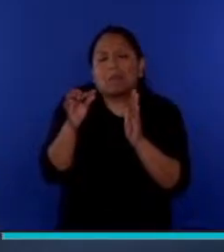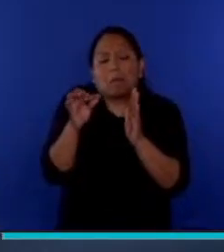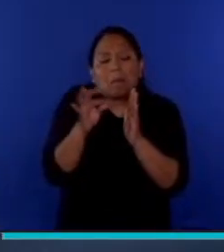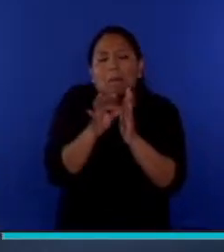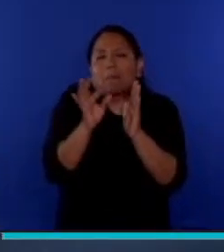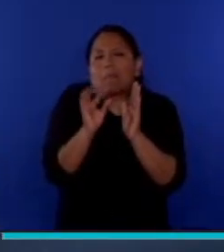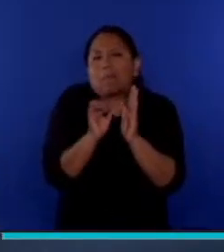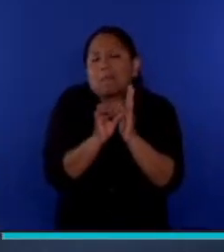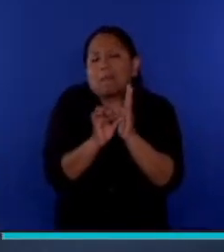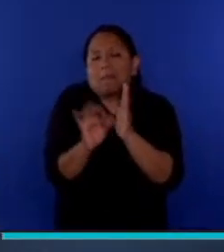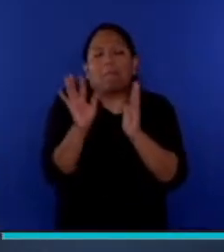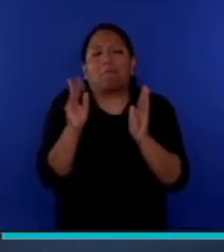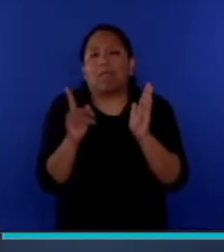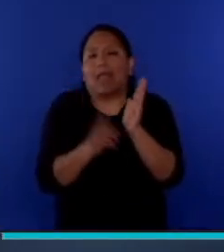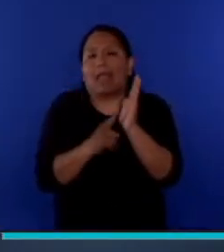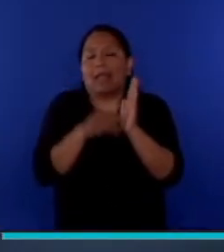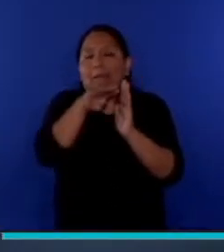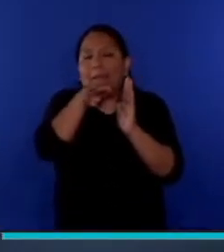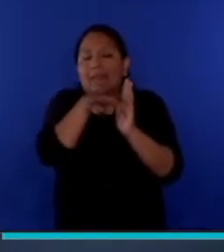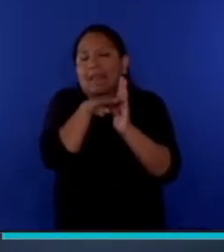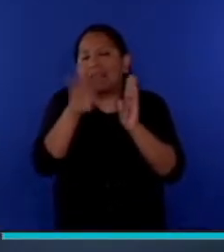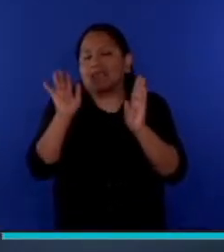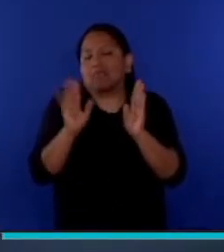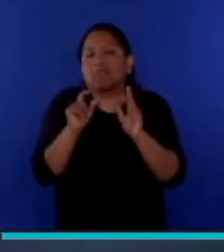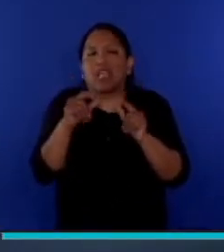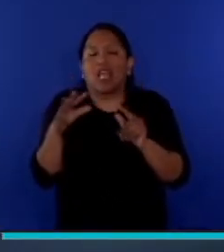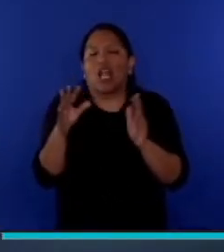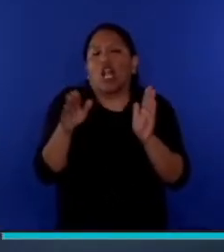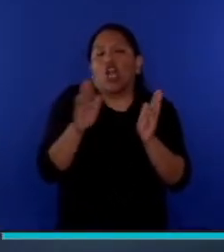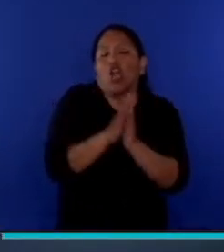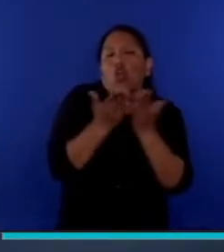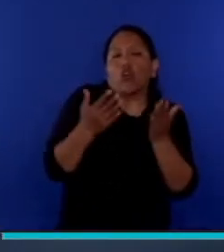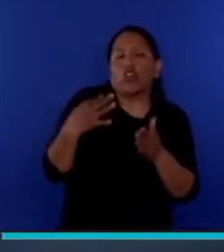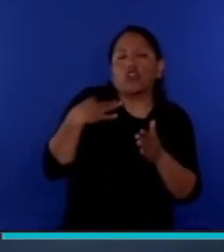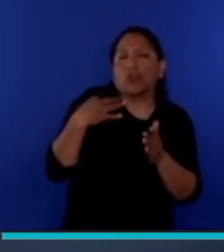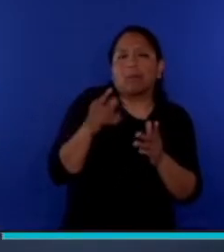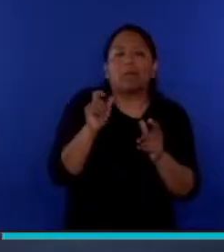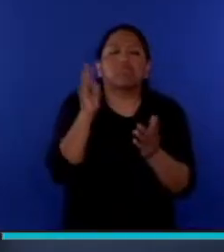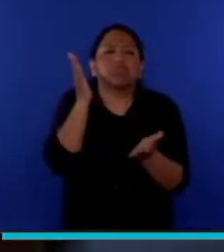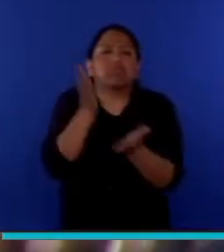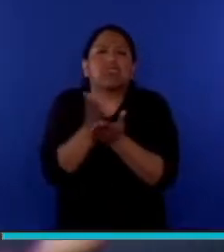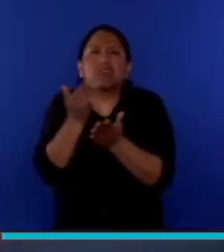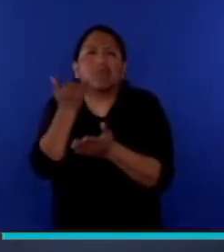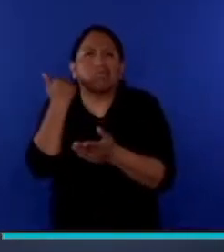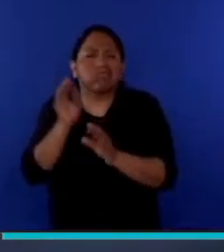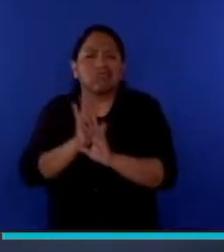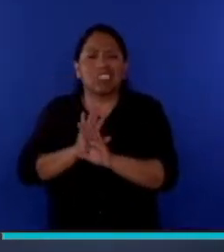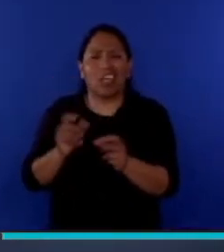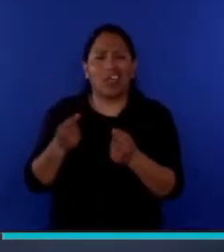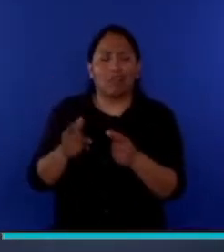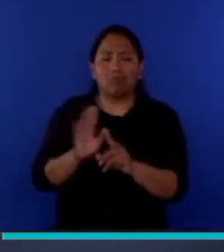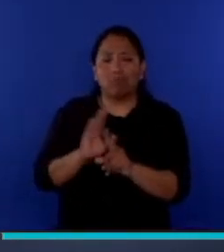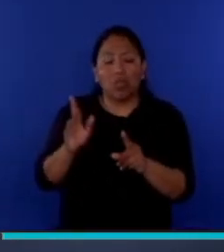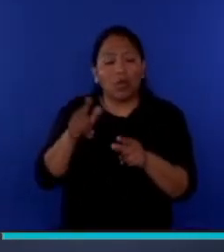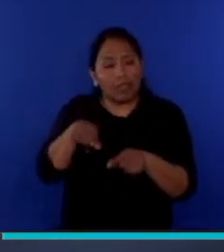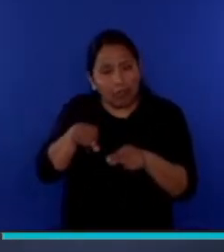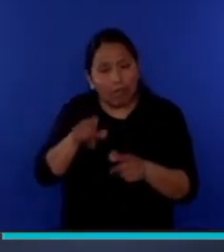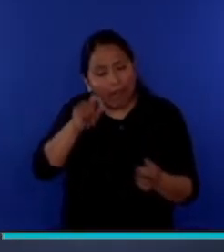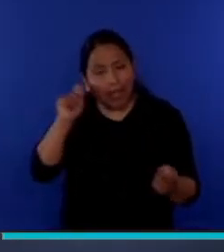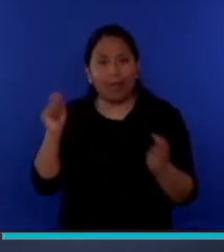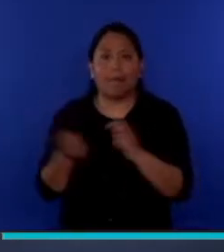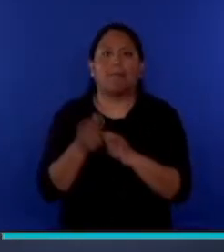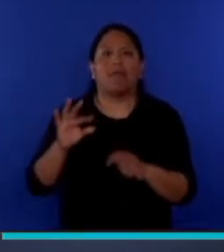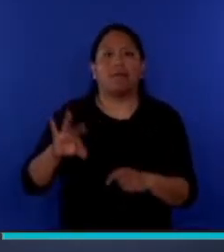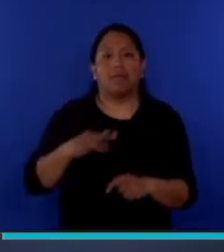que parece la reglamentación de un artículo del Código Civil, que parece un derecho que ya estaba dado o algo lógico, va a cambiar muchas